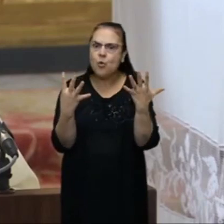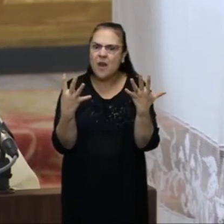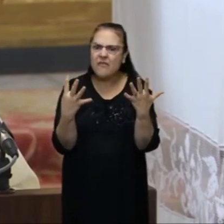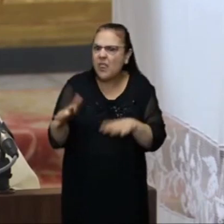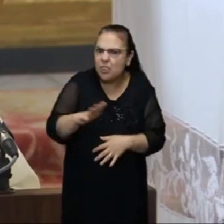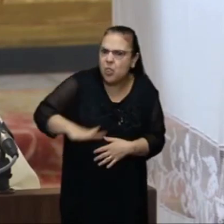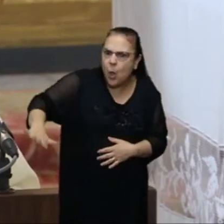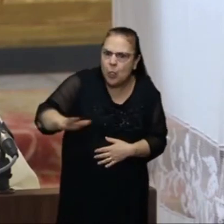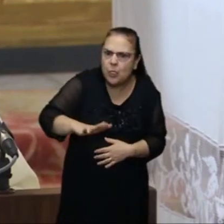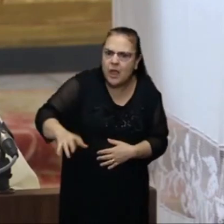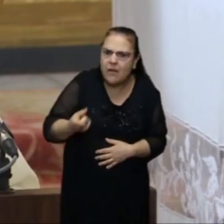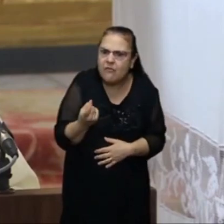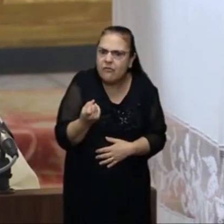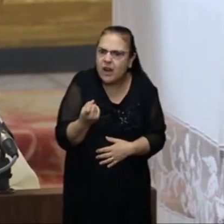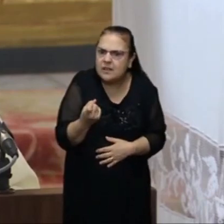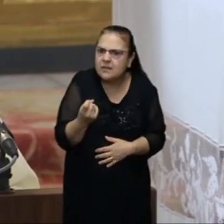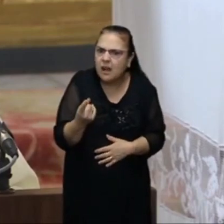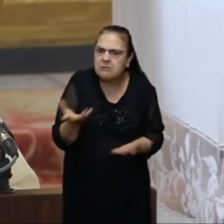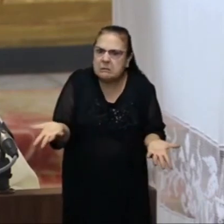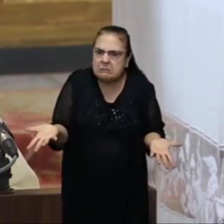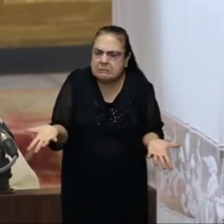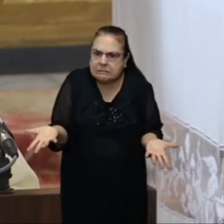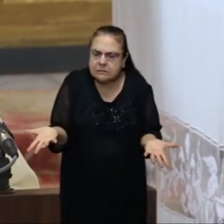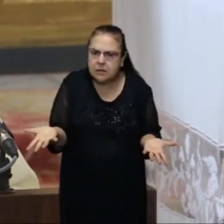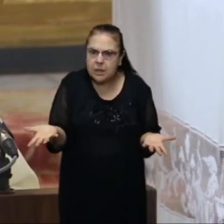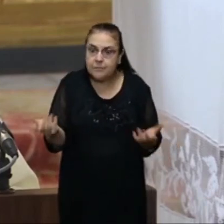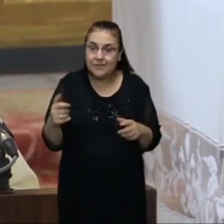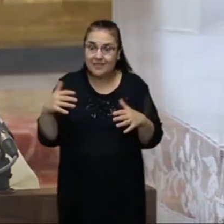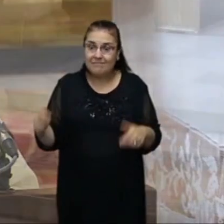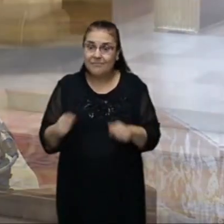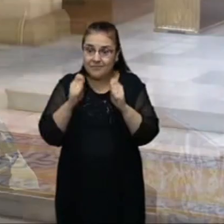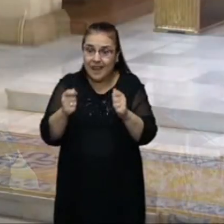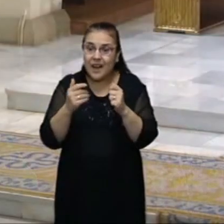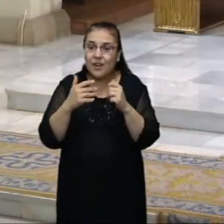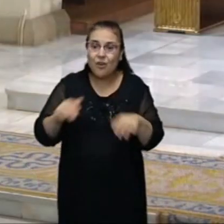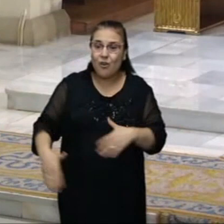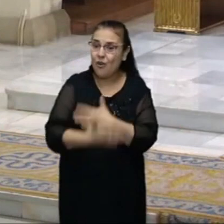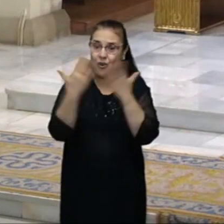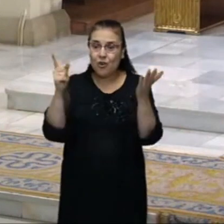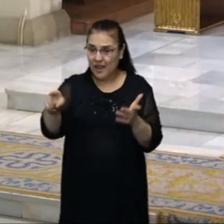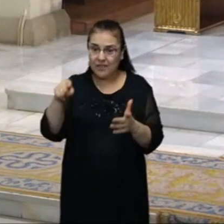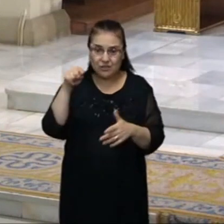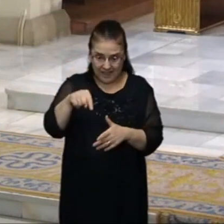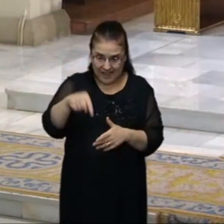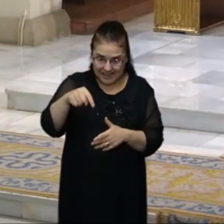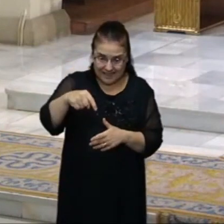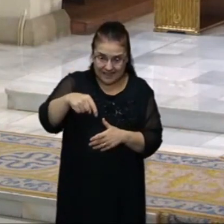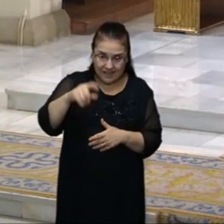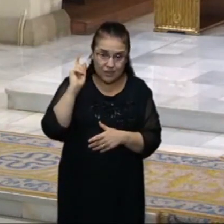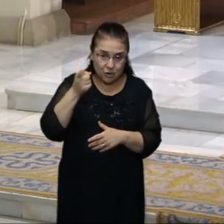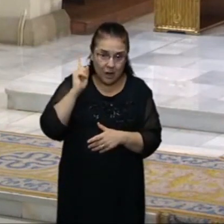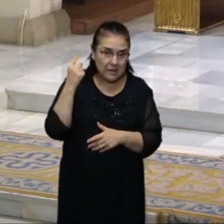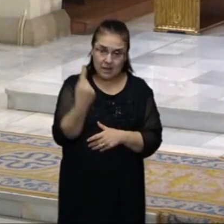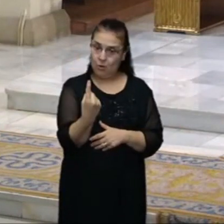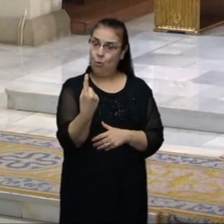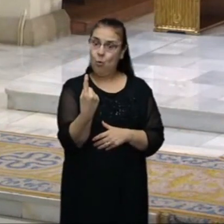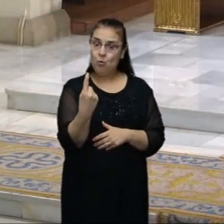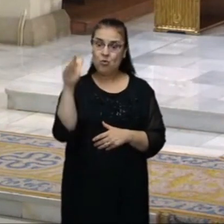están? ¿No ha habido quien volviera a dar gloria a Dios más que este extranjero? Y le